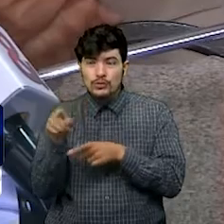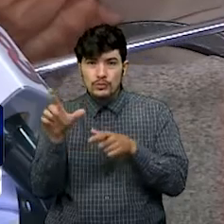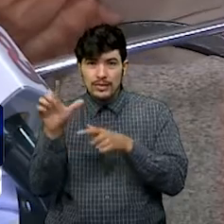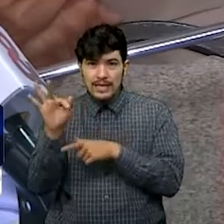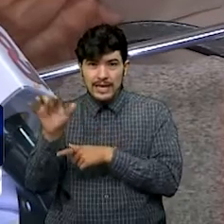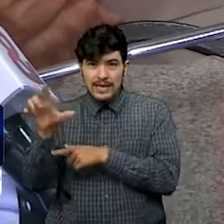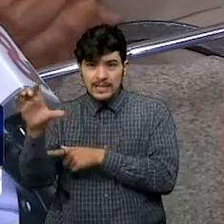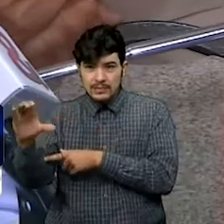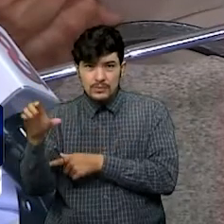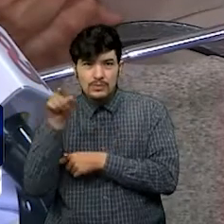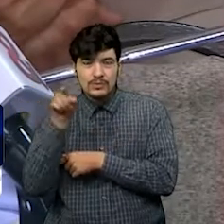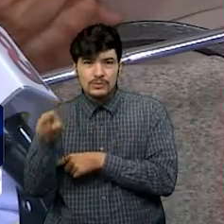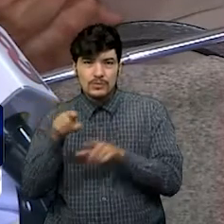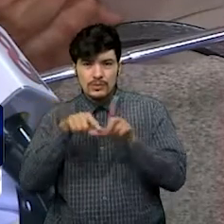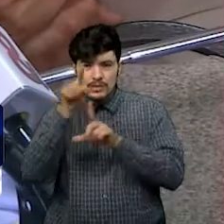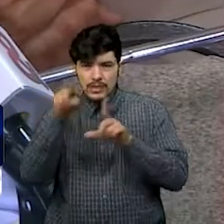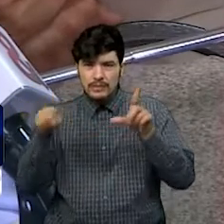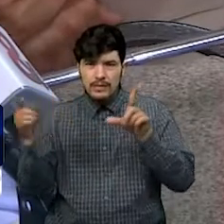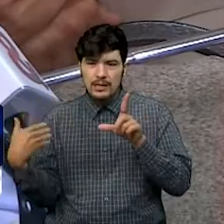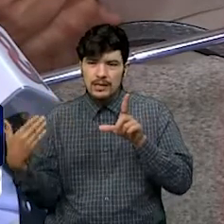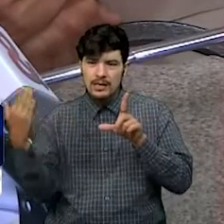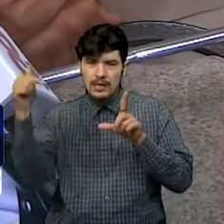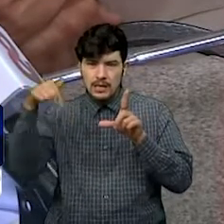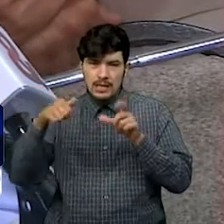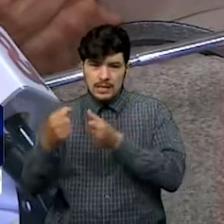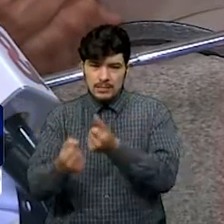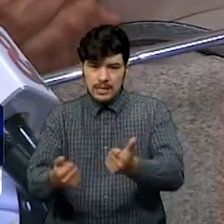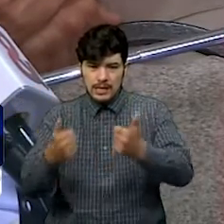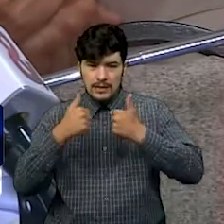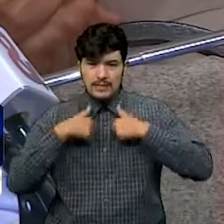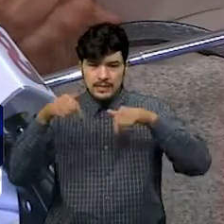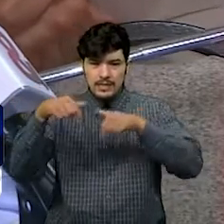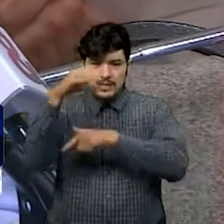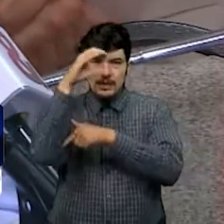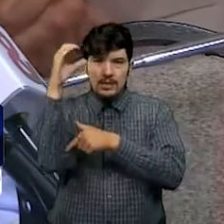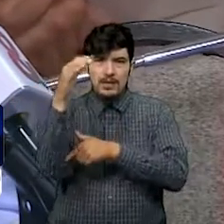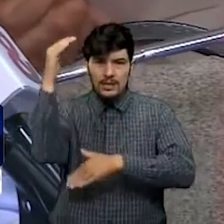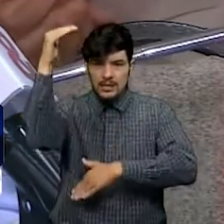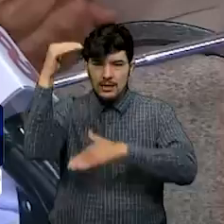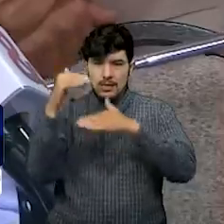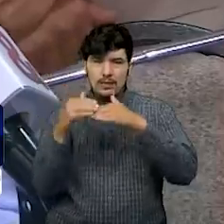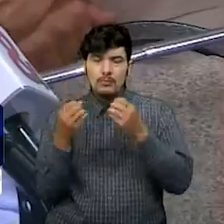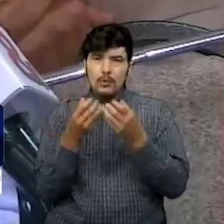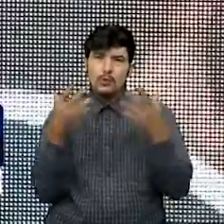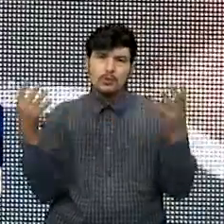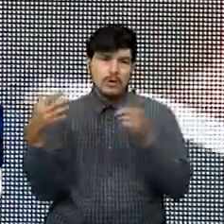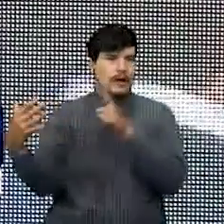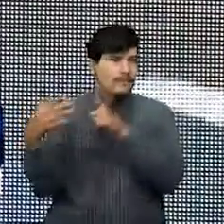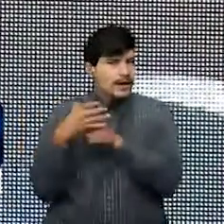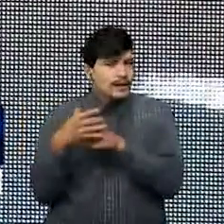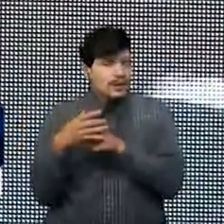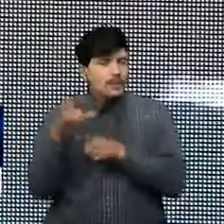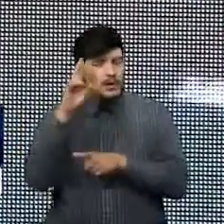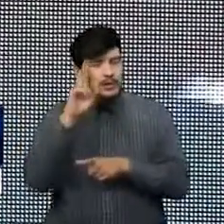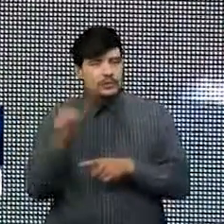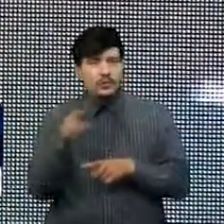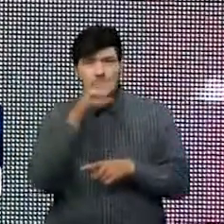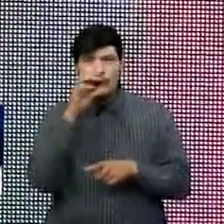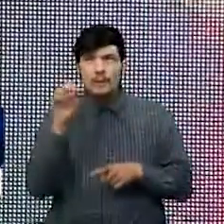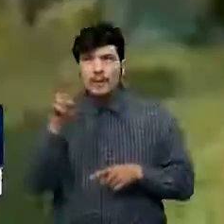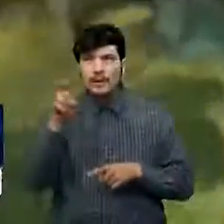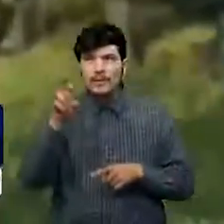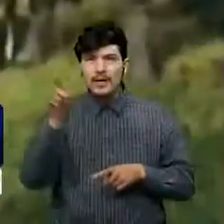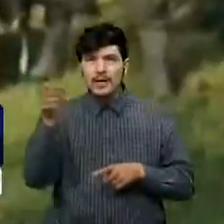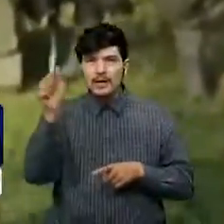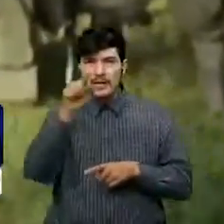principal deficitaria para colombia es monumental vargas lleras se refirió además